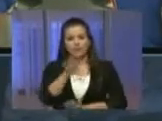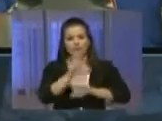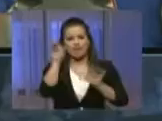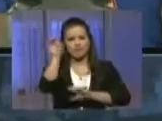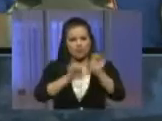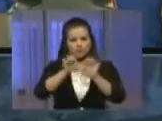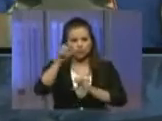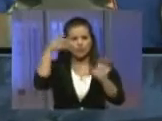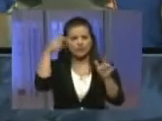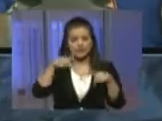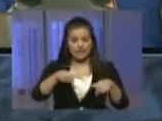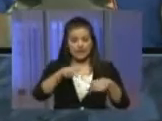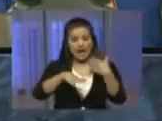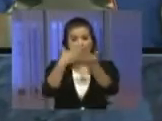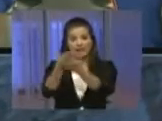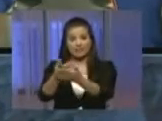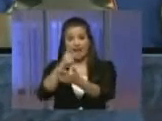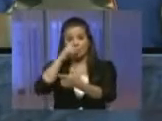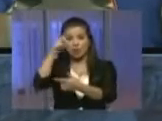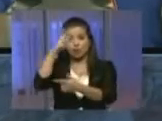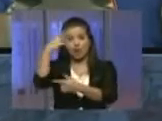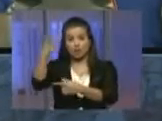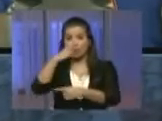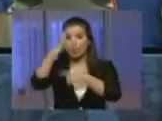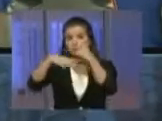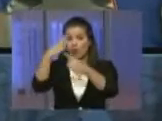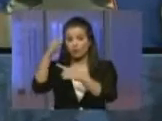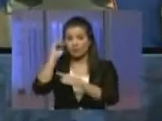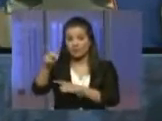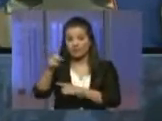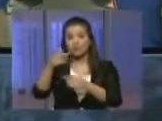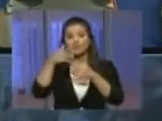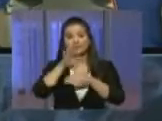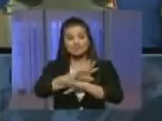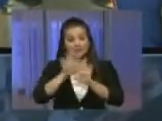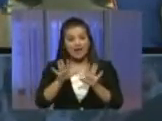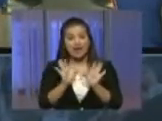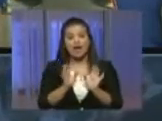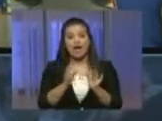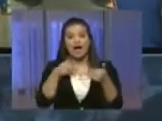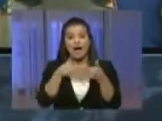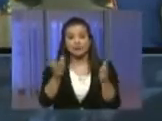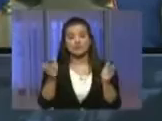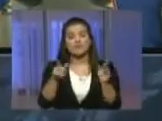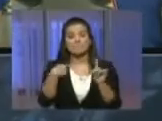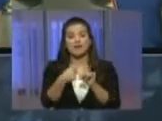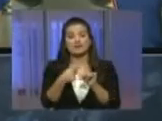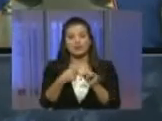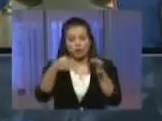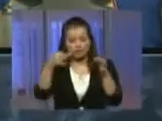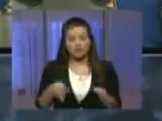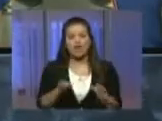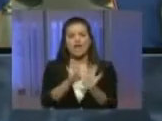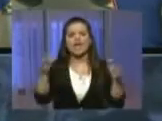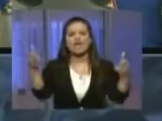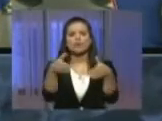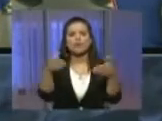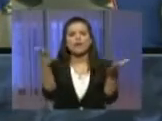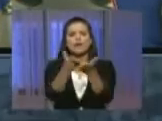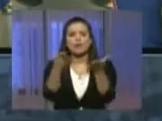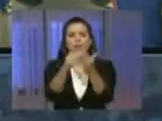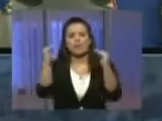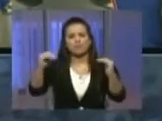de aquí a Tokio tiene que ser inaugurar y consolidar la escuela de alto rendimiento